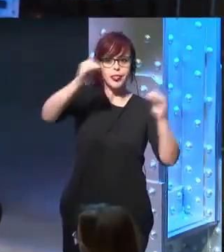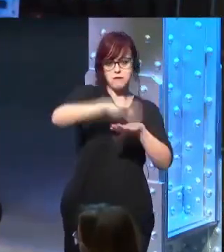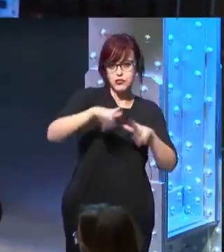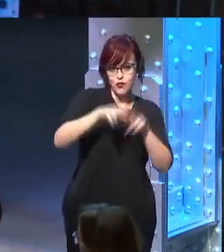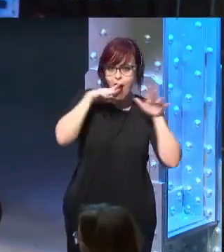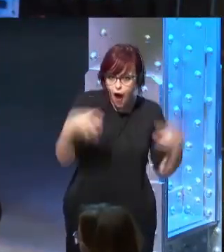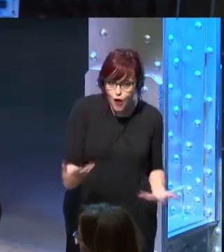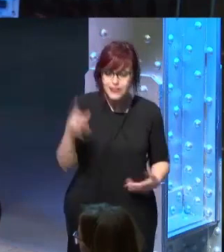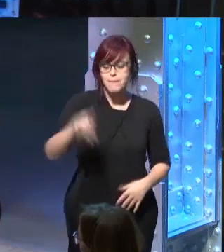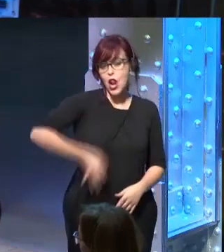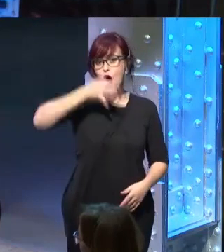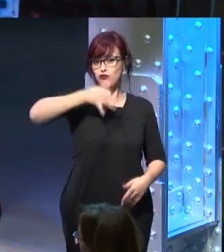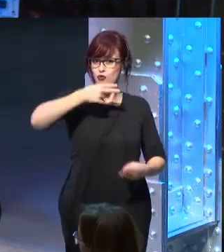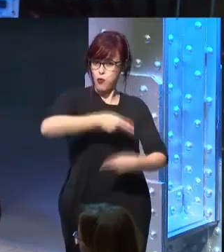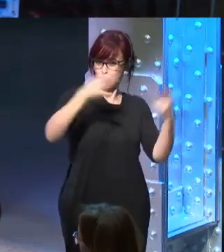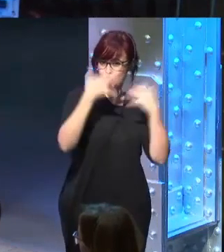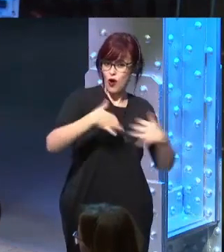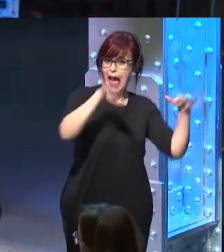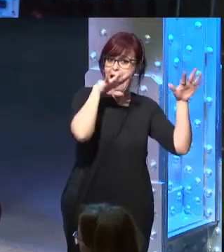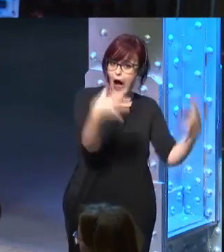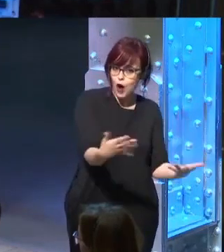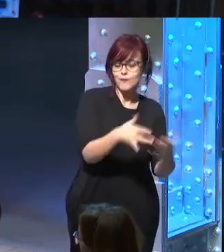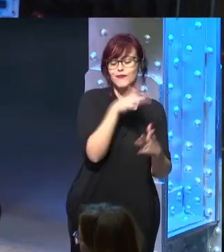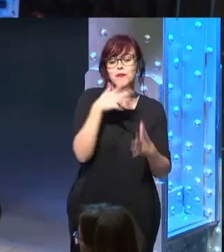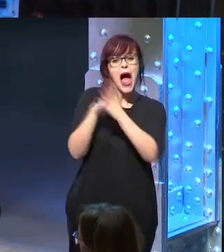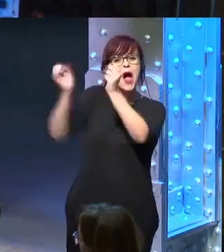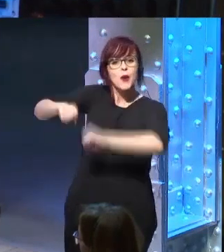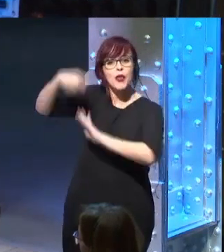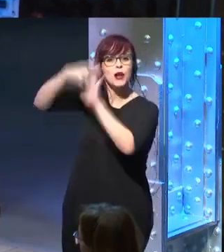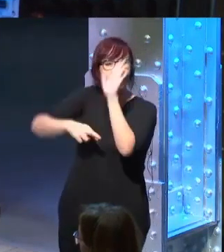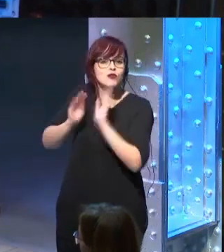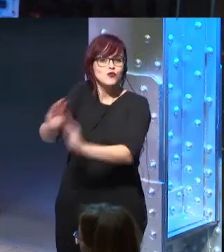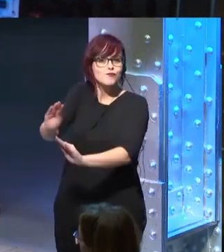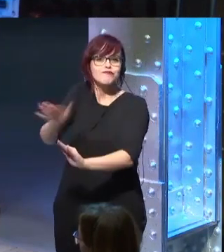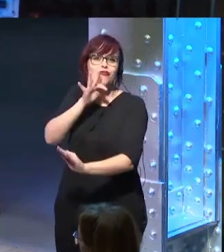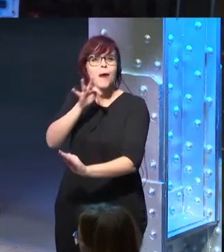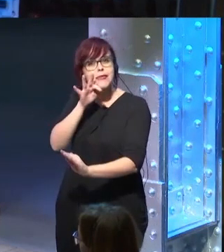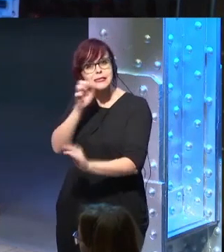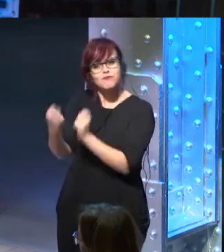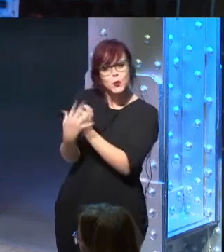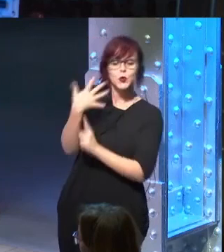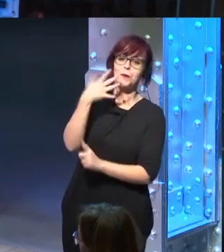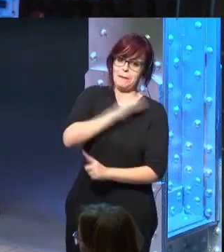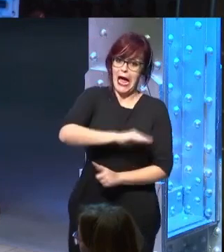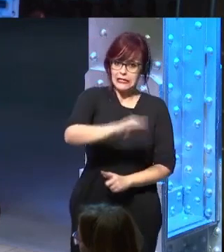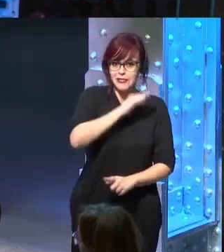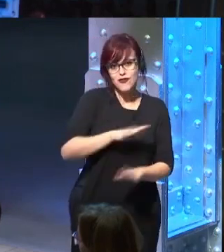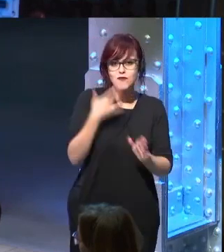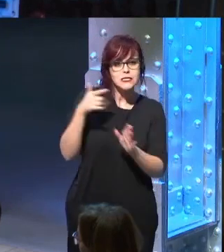la oratoria pública, hemos heredado sus convenciones, sus reglas, todas ellas están todavía en las